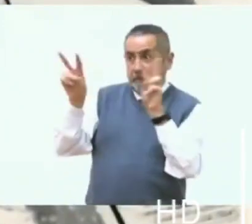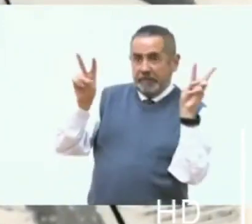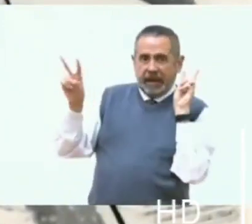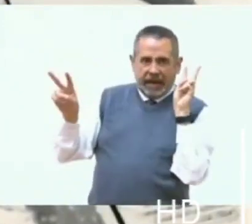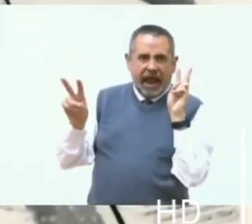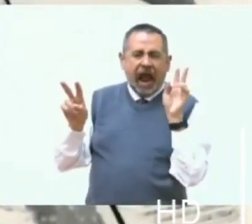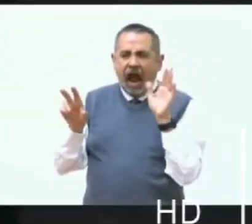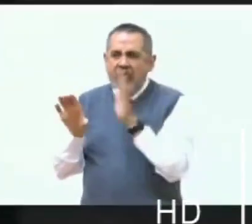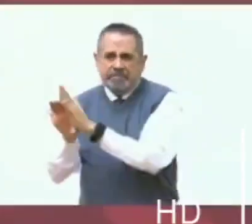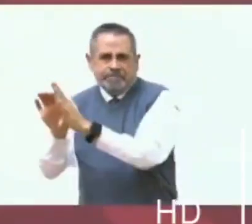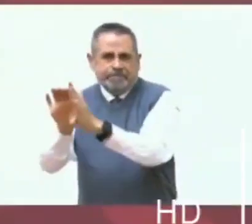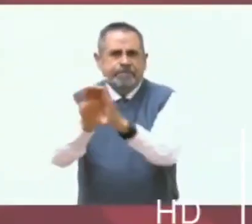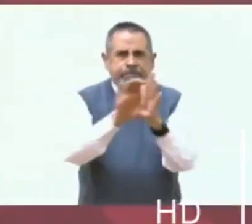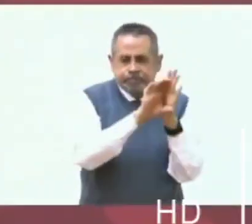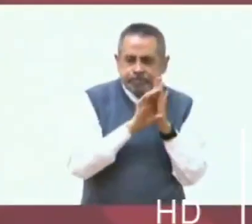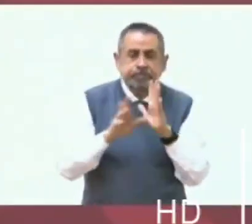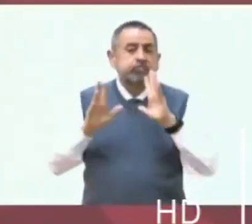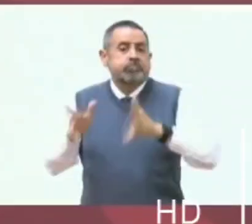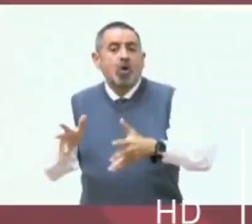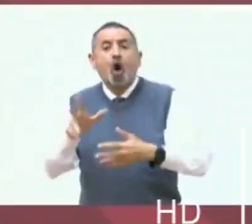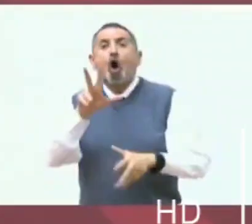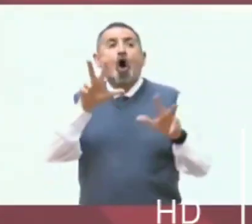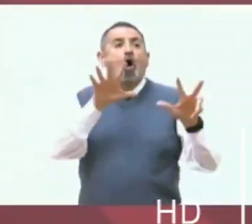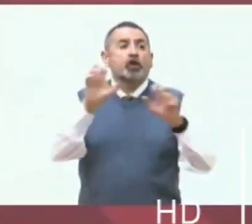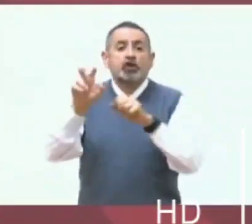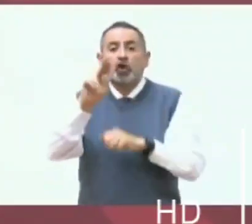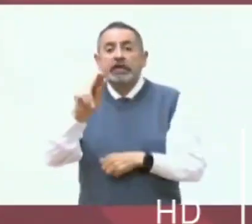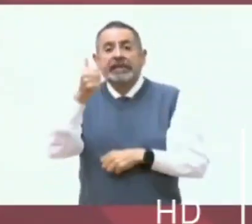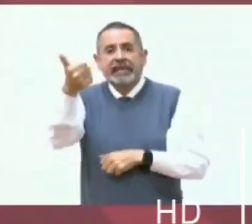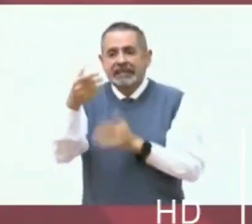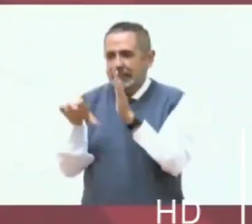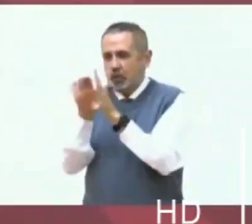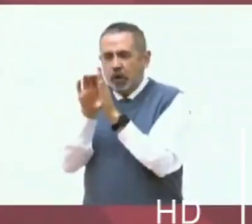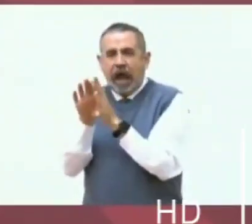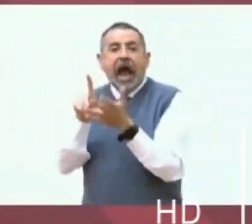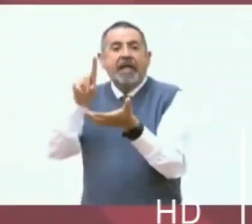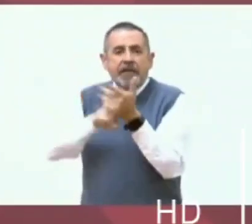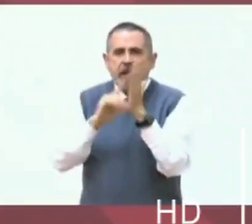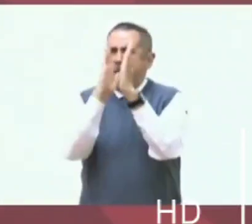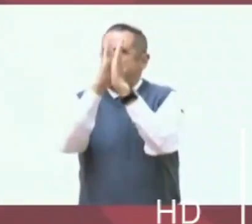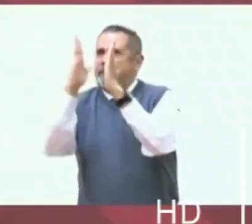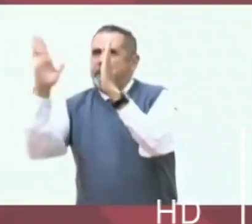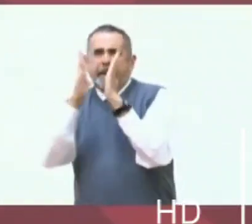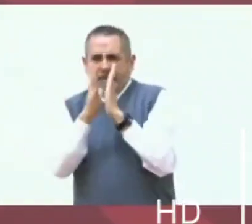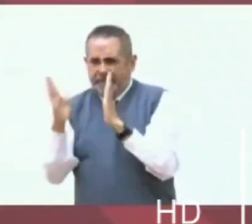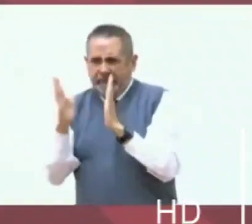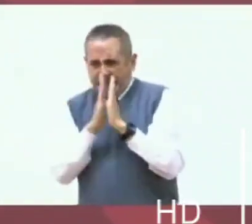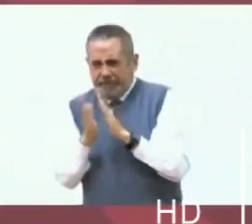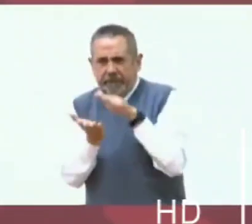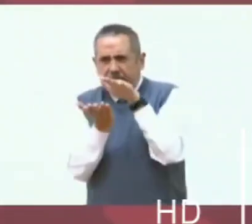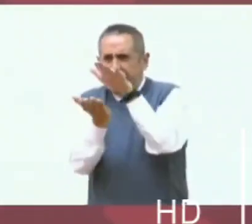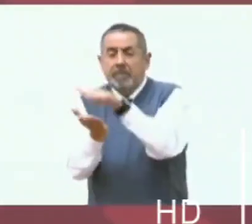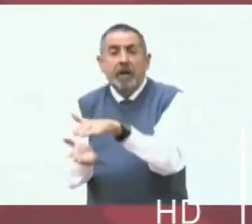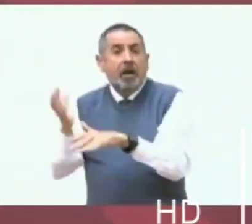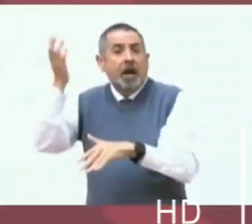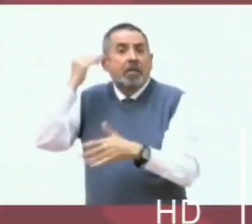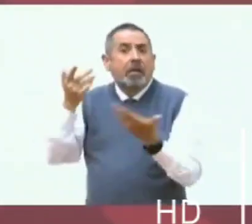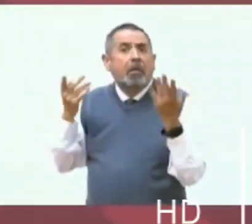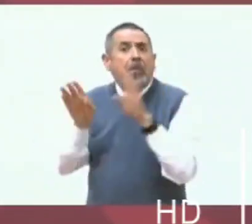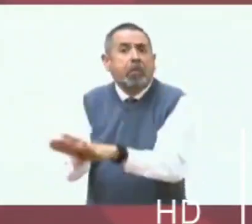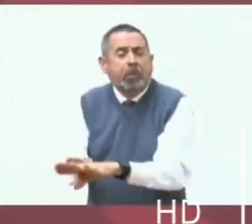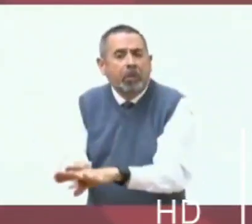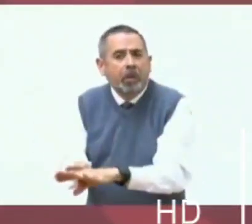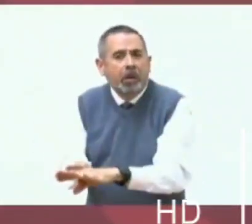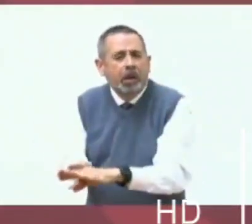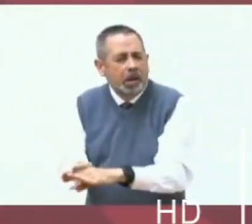galerías, y en las 886 celdas, ahora acervos, los documentos fueron encerrados, igual que un